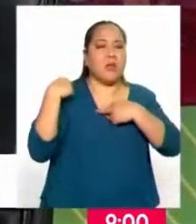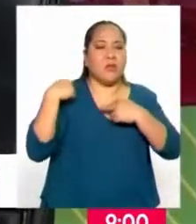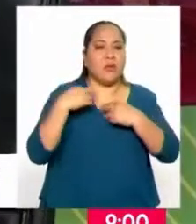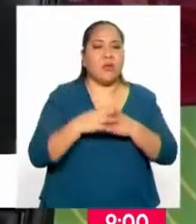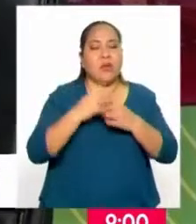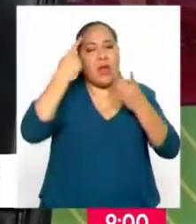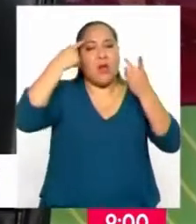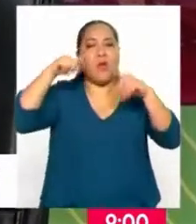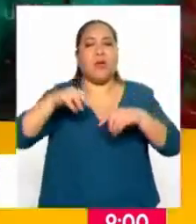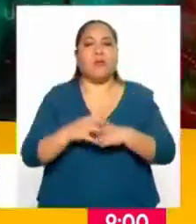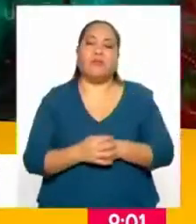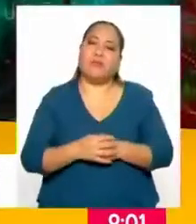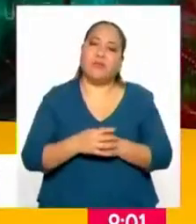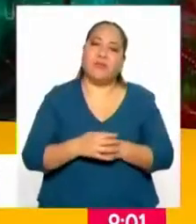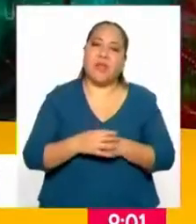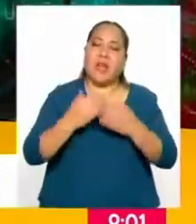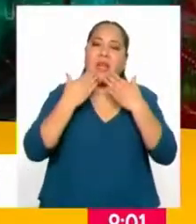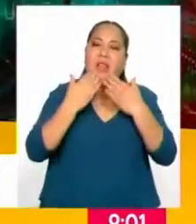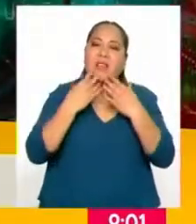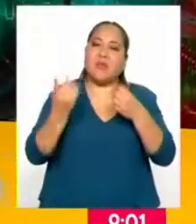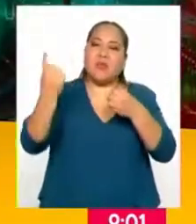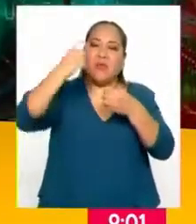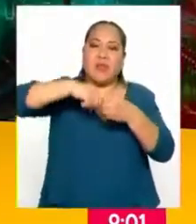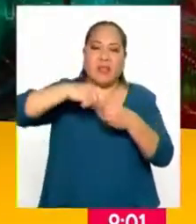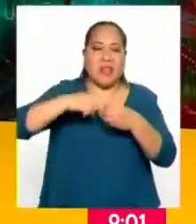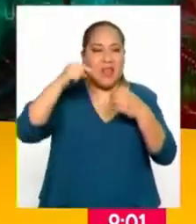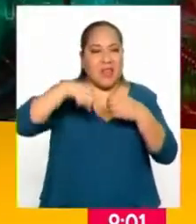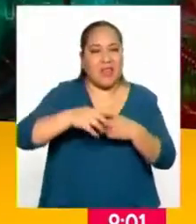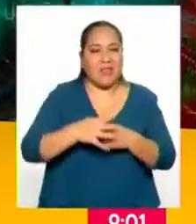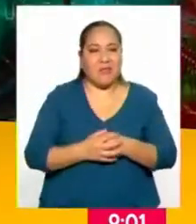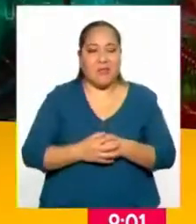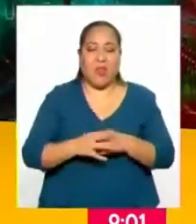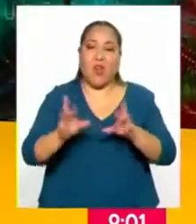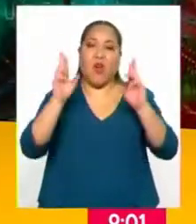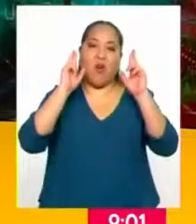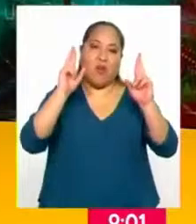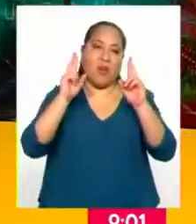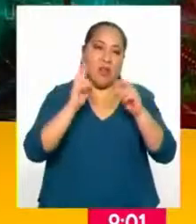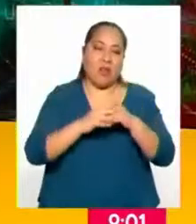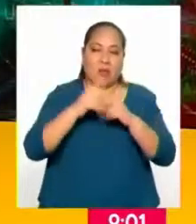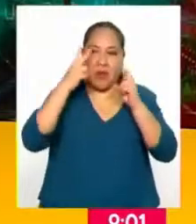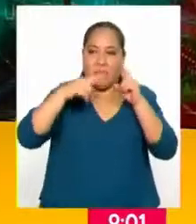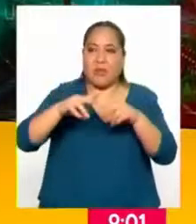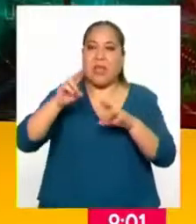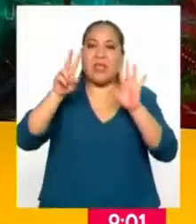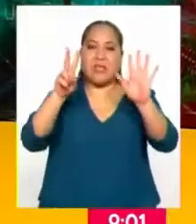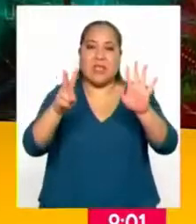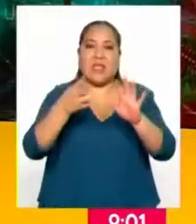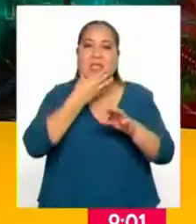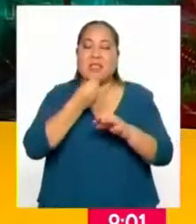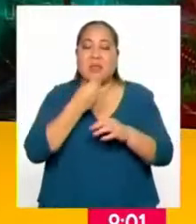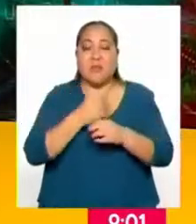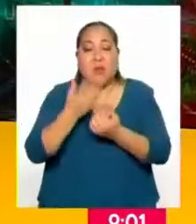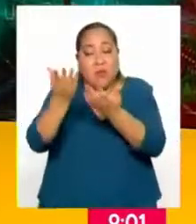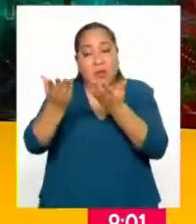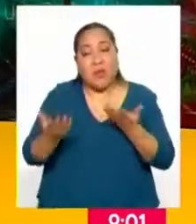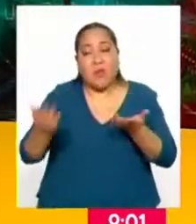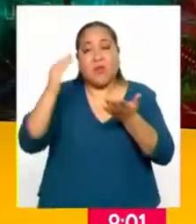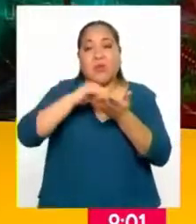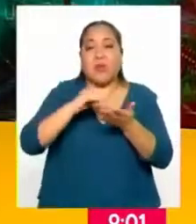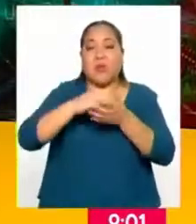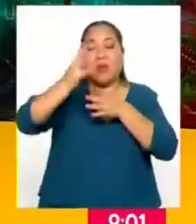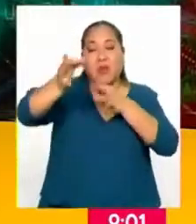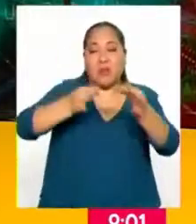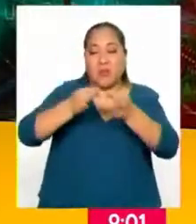De acuerdo. Doctor, muchas gracias por estar aquí en TV Perú. Veremos qué pasa el 7 de diciembre. Lo invitaremos nuevamente para que nos vaya dando cuenta